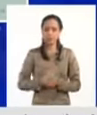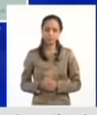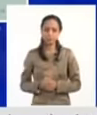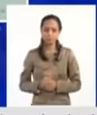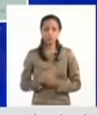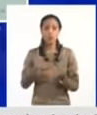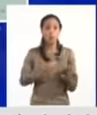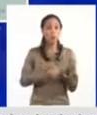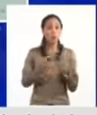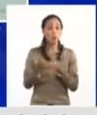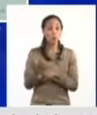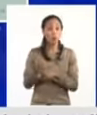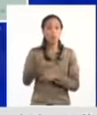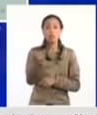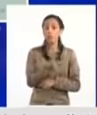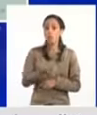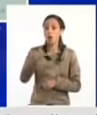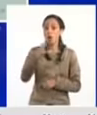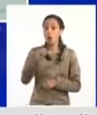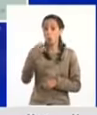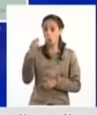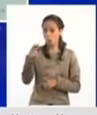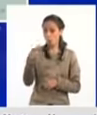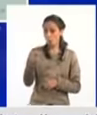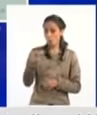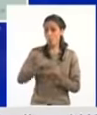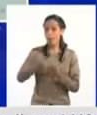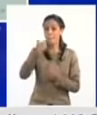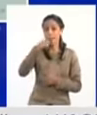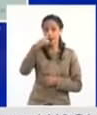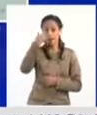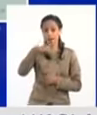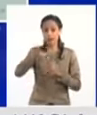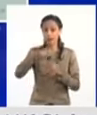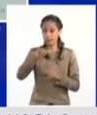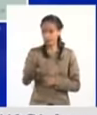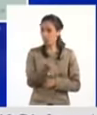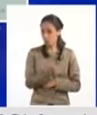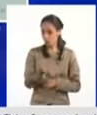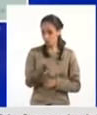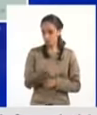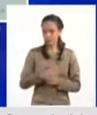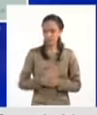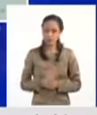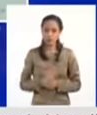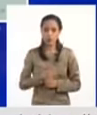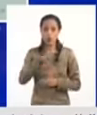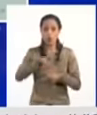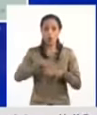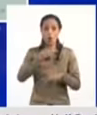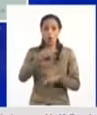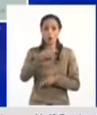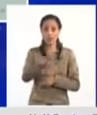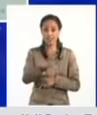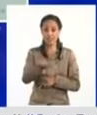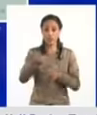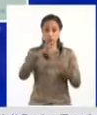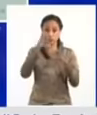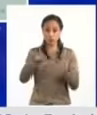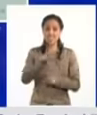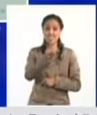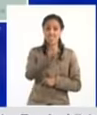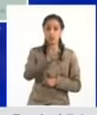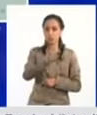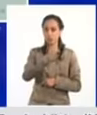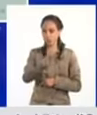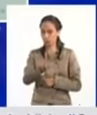Padre, Colombia, Manatí y Jobao. Holguín 15 casos menos, 191 en total, elevado todavía.